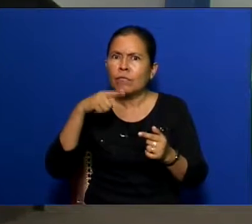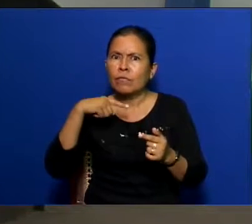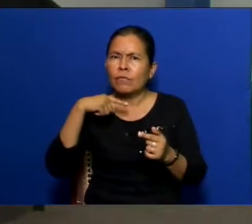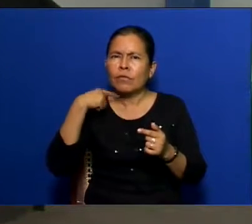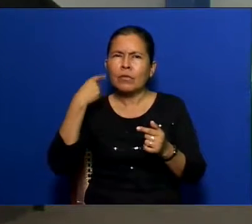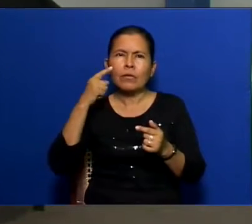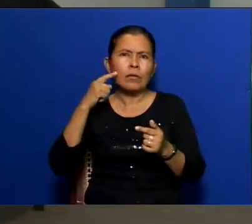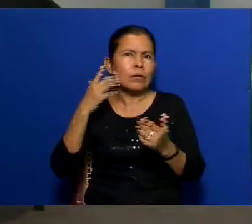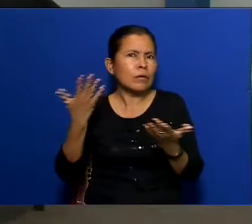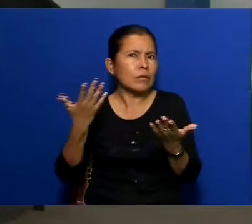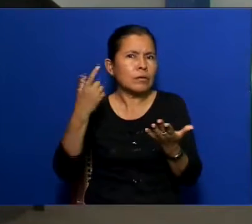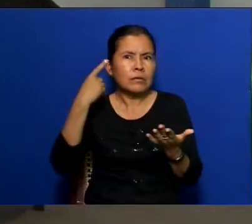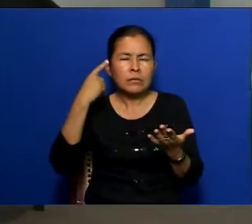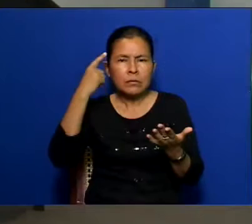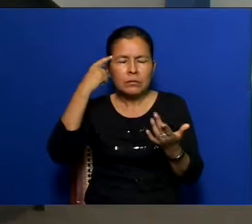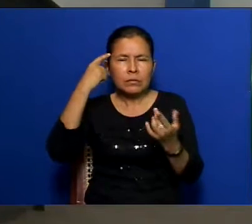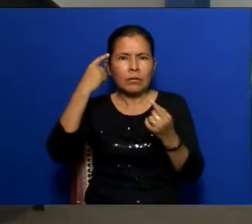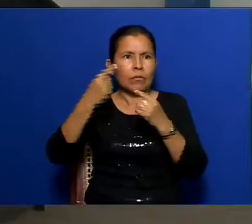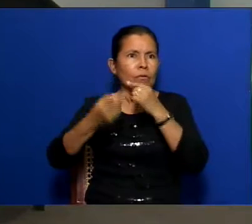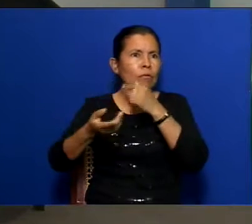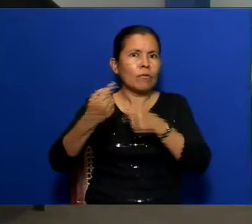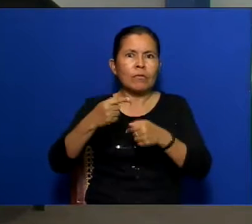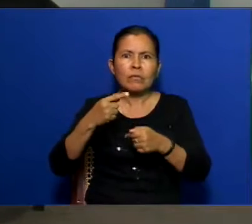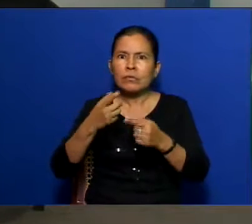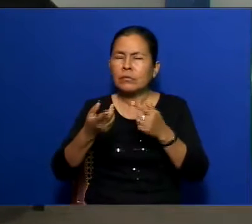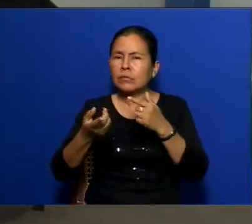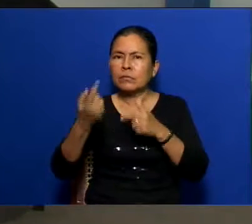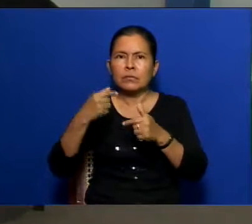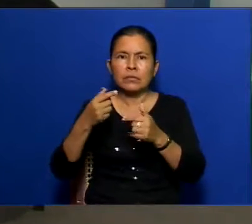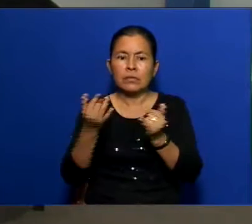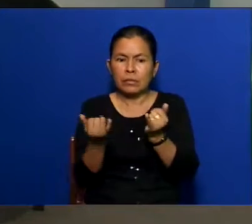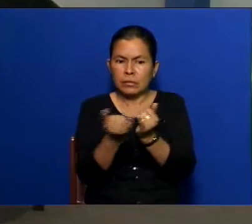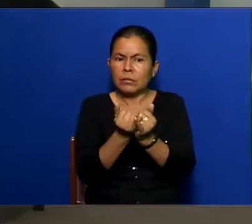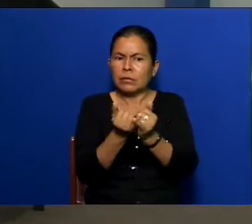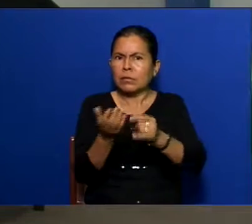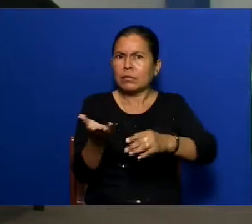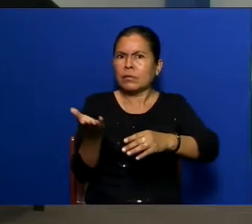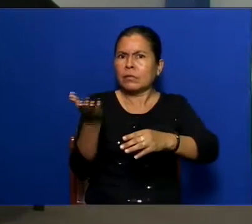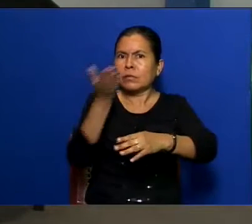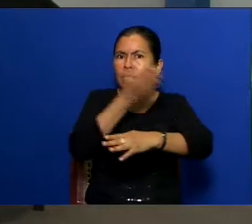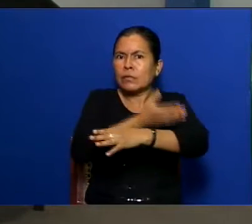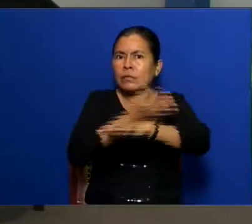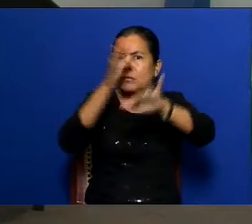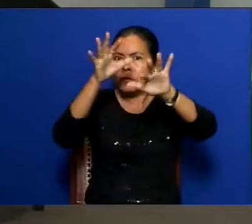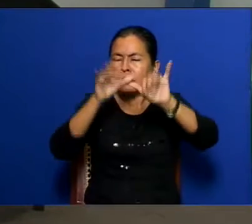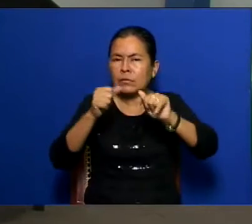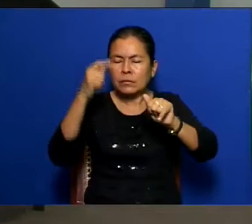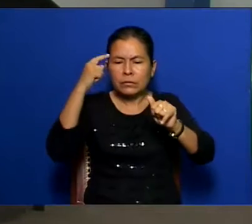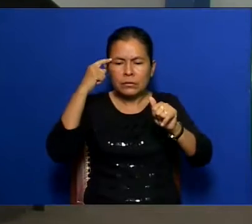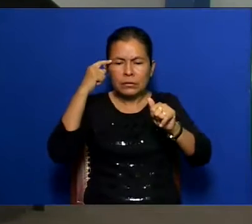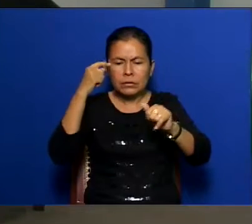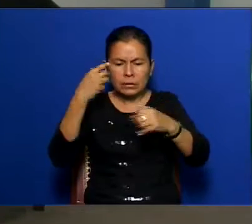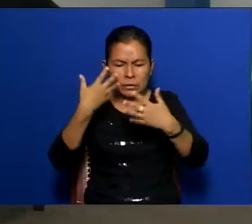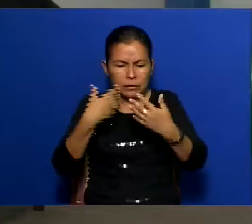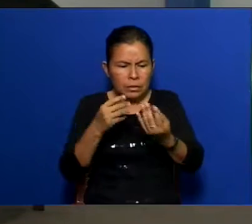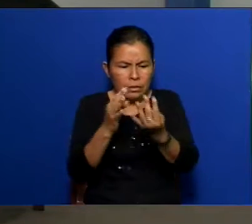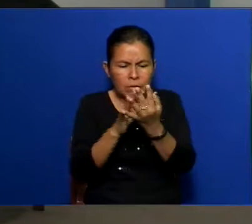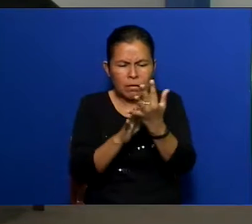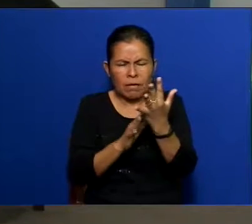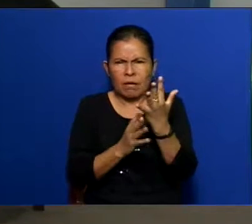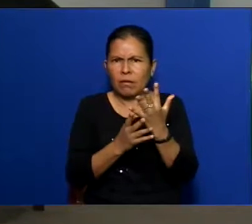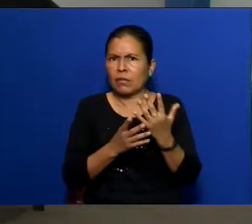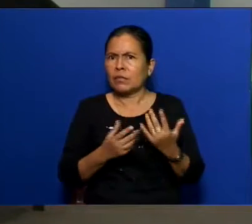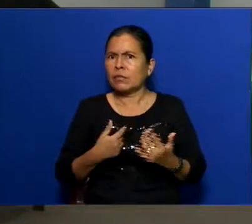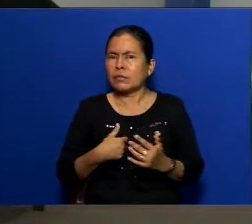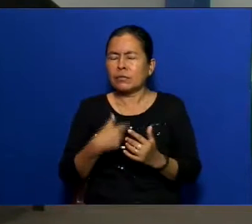es completamente irreal. Por ejemplo, si cuando ocurrió el hecho al niño o a la niña se le ensangrentó la mano,